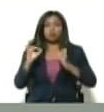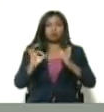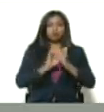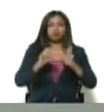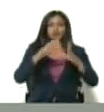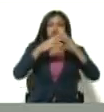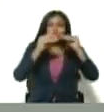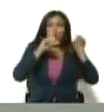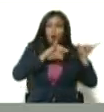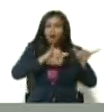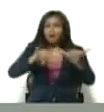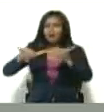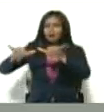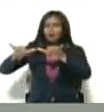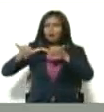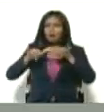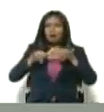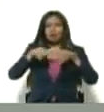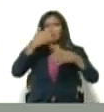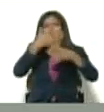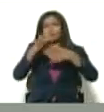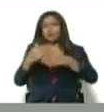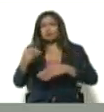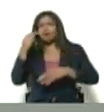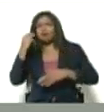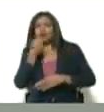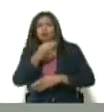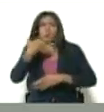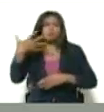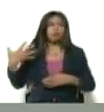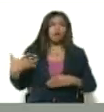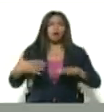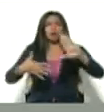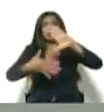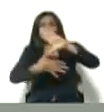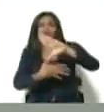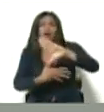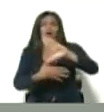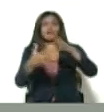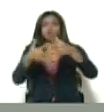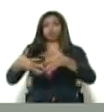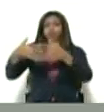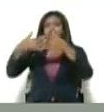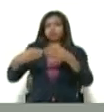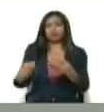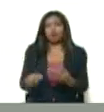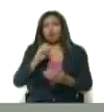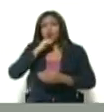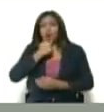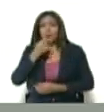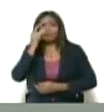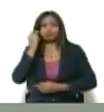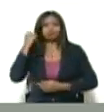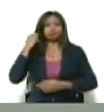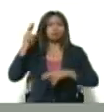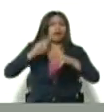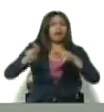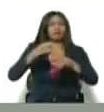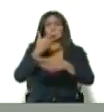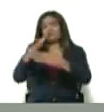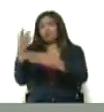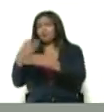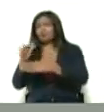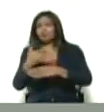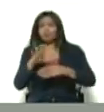todos. Occidentales, orientales, latinoamericanos, ricos, pobres, jóvenes, viejos, mujeres, hombres. La única